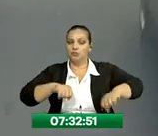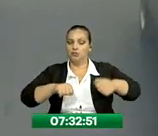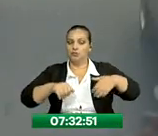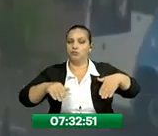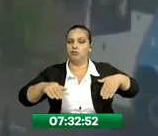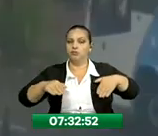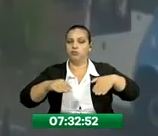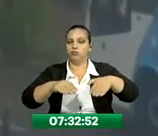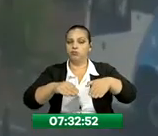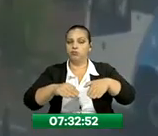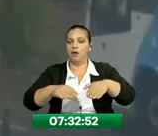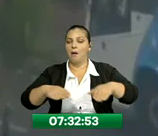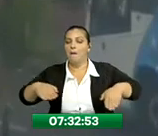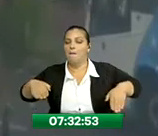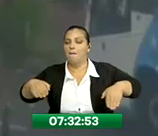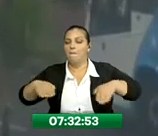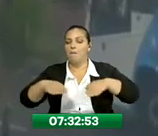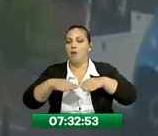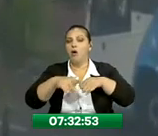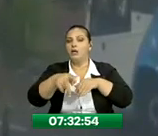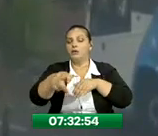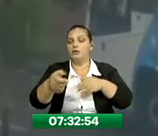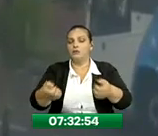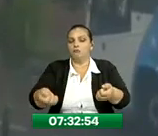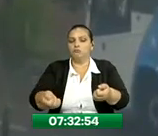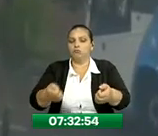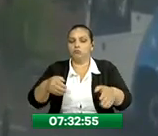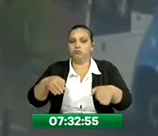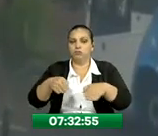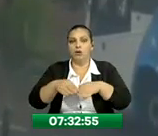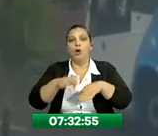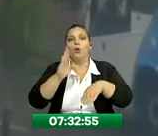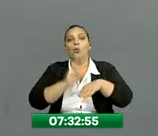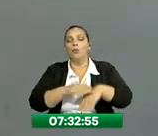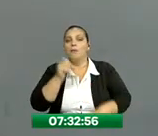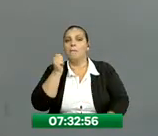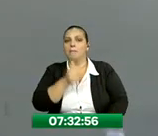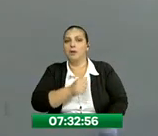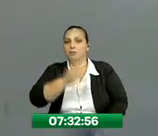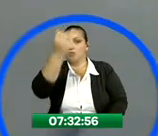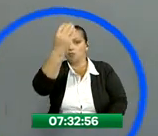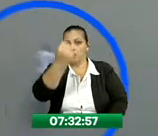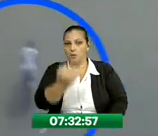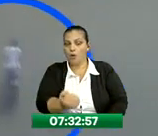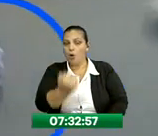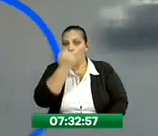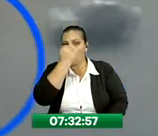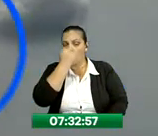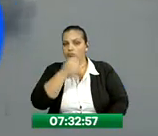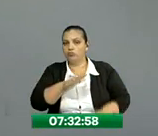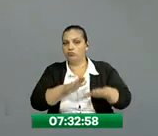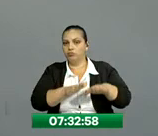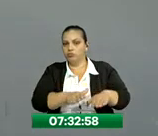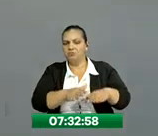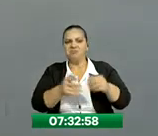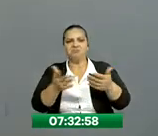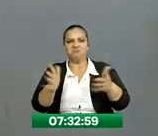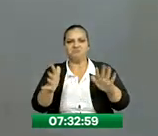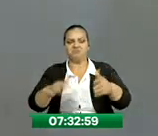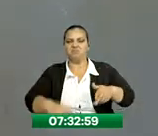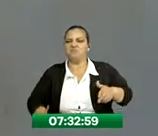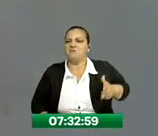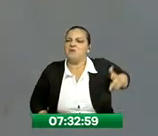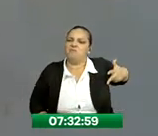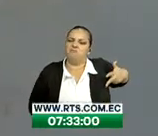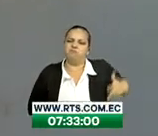motocicleta, luego de aparentemente irrespetar la luz roja del semáforo. El accidente se produjo en la vía